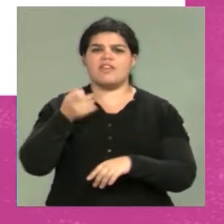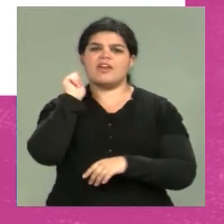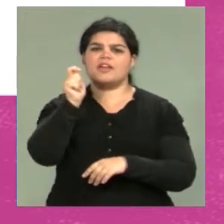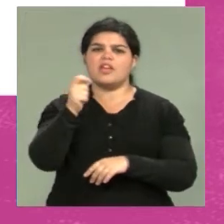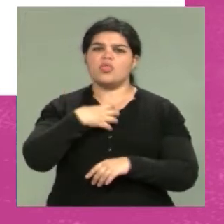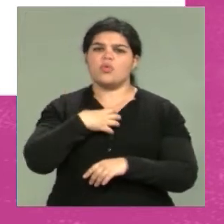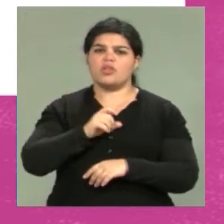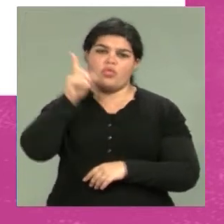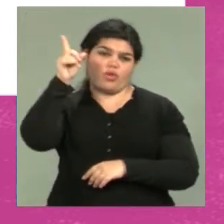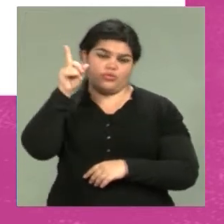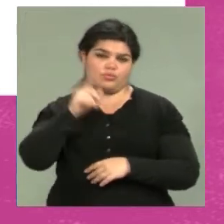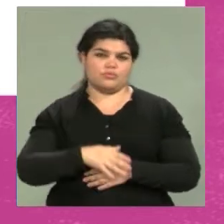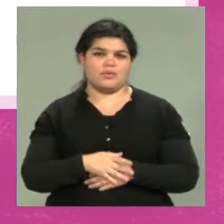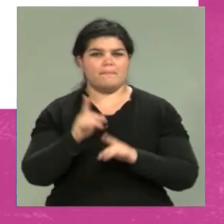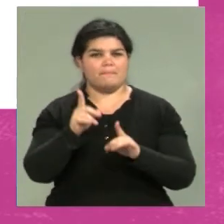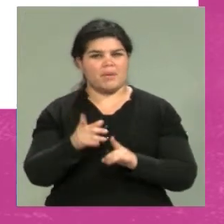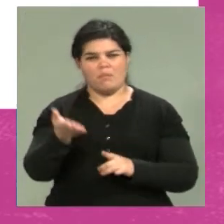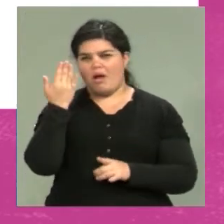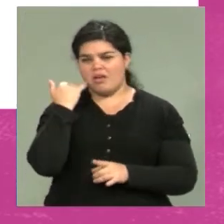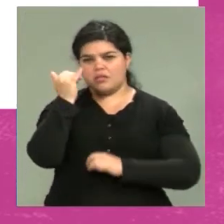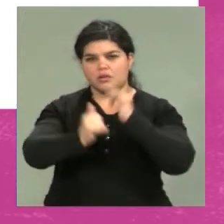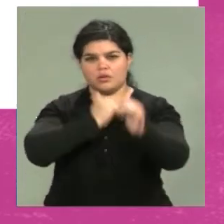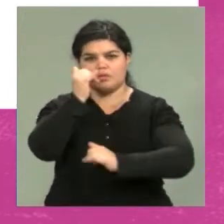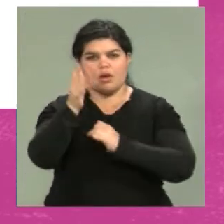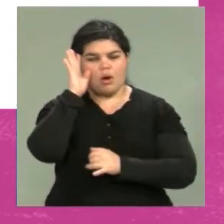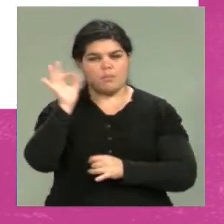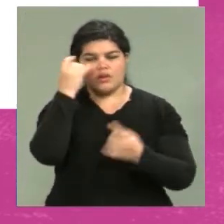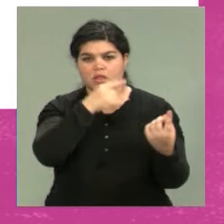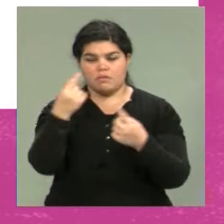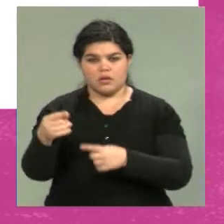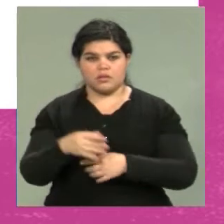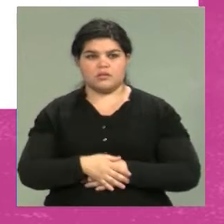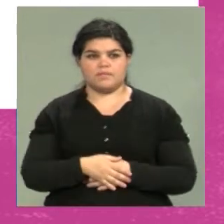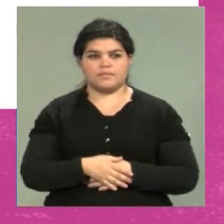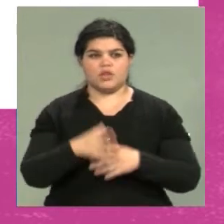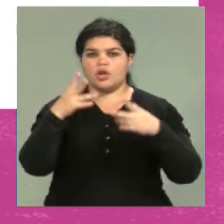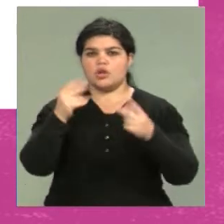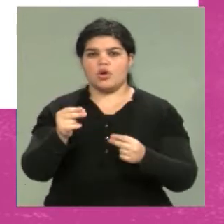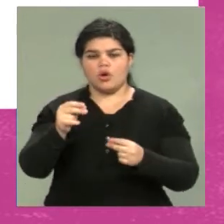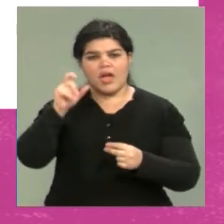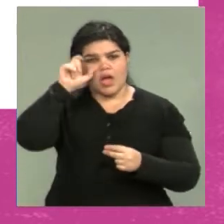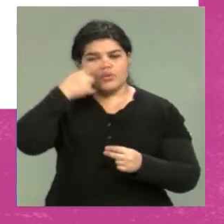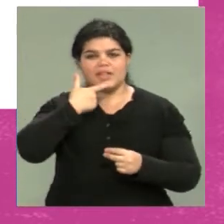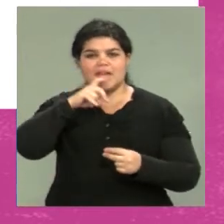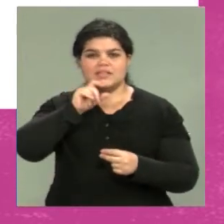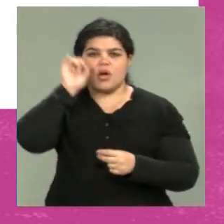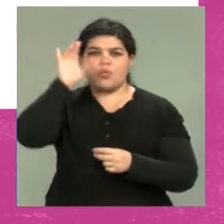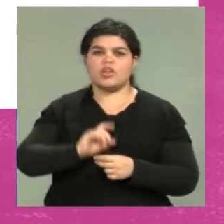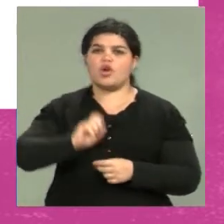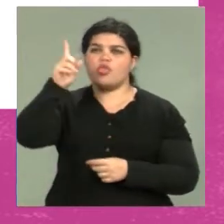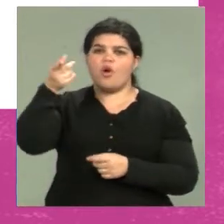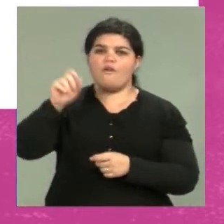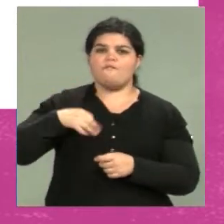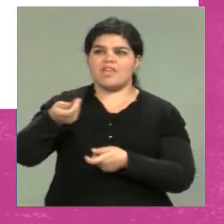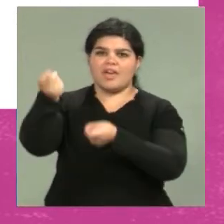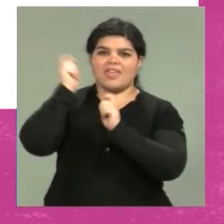Dios. Bueno, se van presentando lo que decíamos recién, ¿no? Desde los distintos ámbitos. No a la eutanasia, solo Dios es quien nos da la vida y Él será